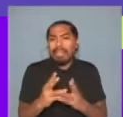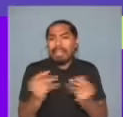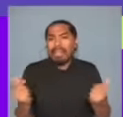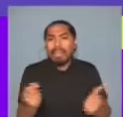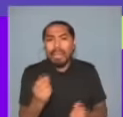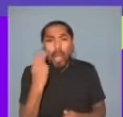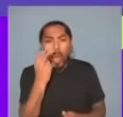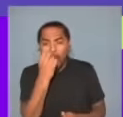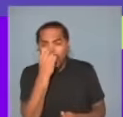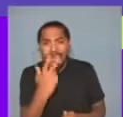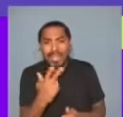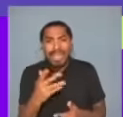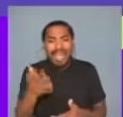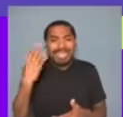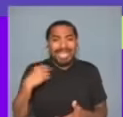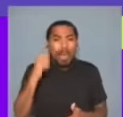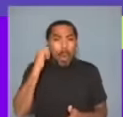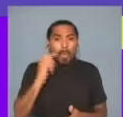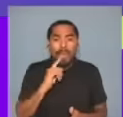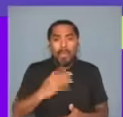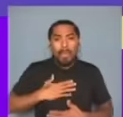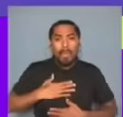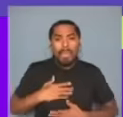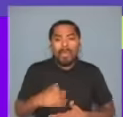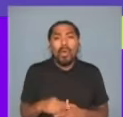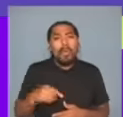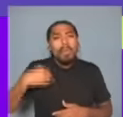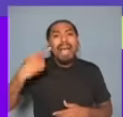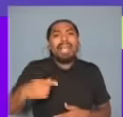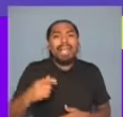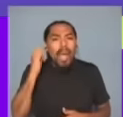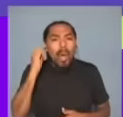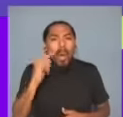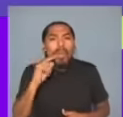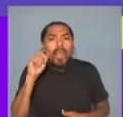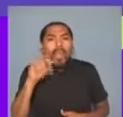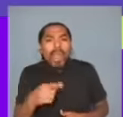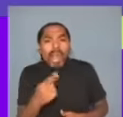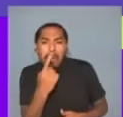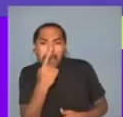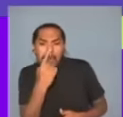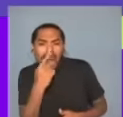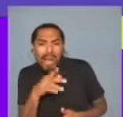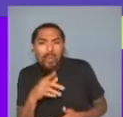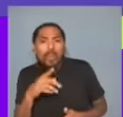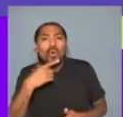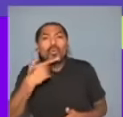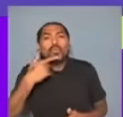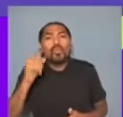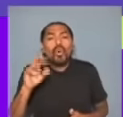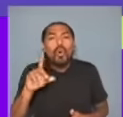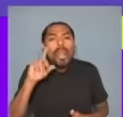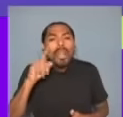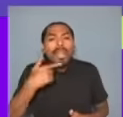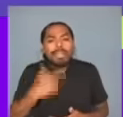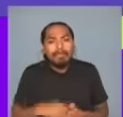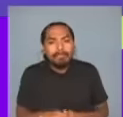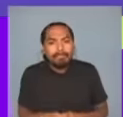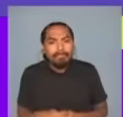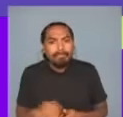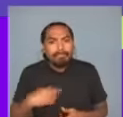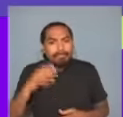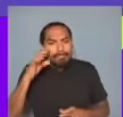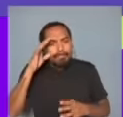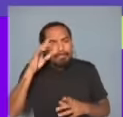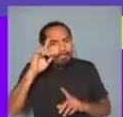cumpleaños que festejamos, mañana el cumpleaños del perro. Hablamos de muchas cosas y hoy cuando nos enteramos realmente no creí que